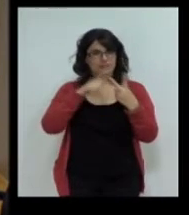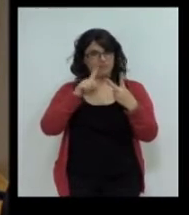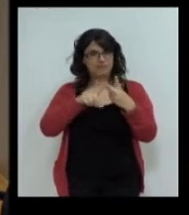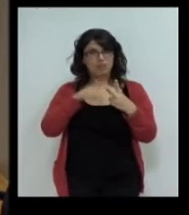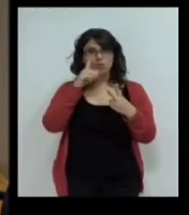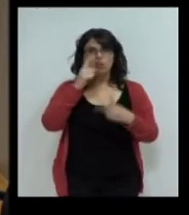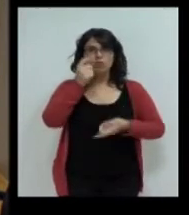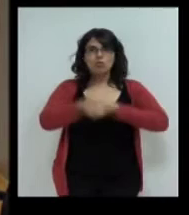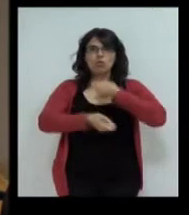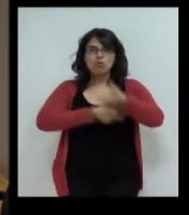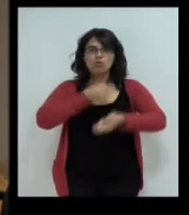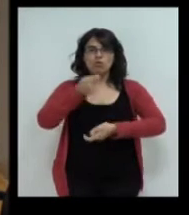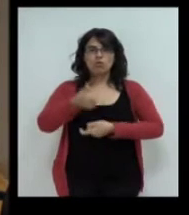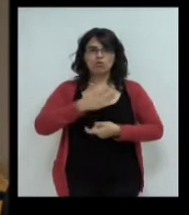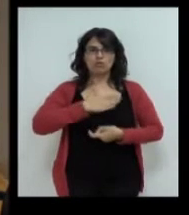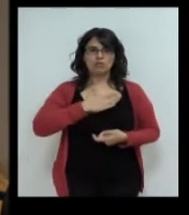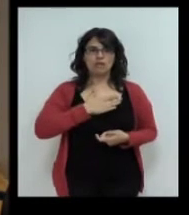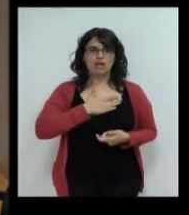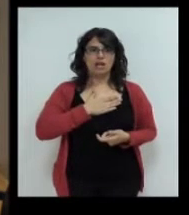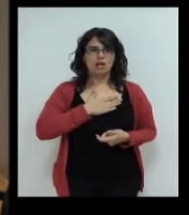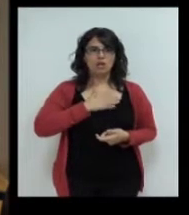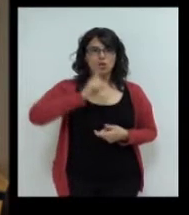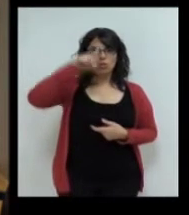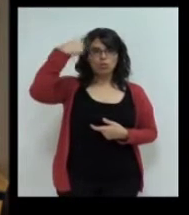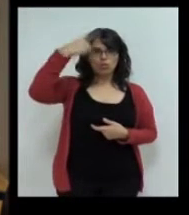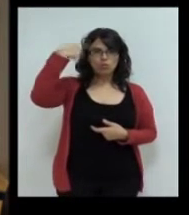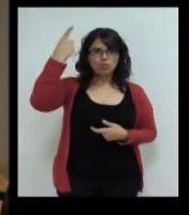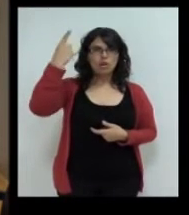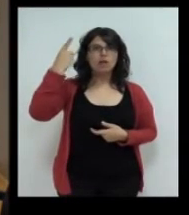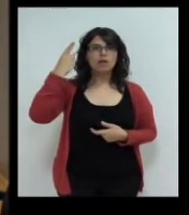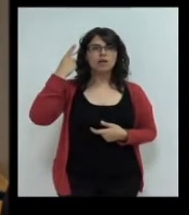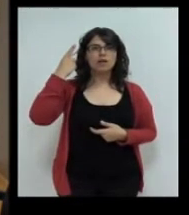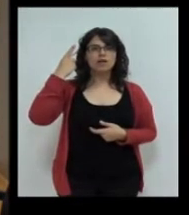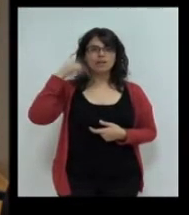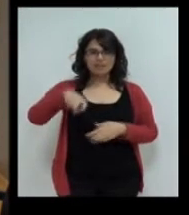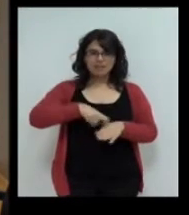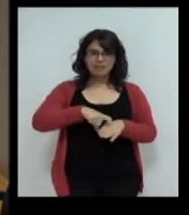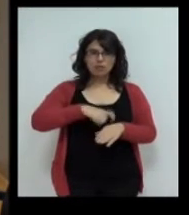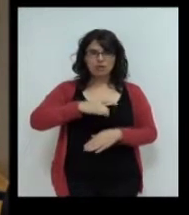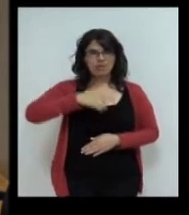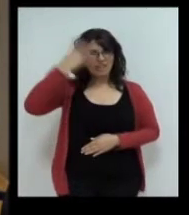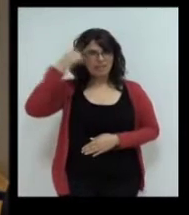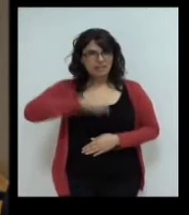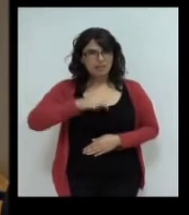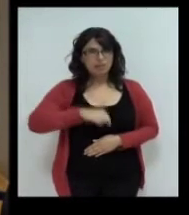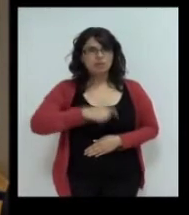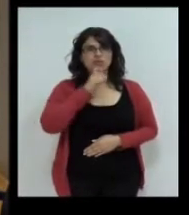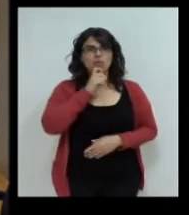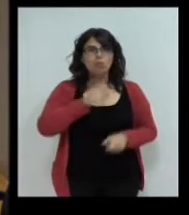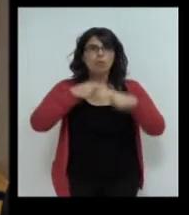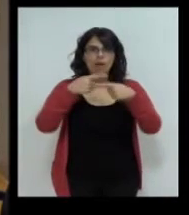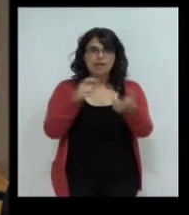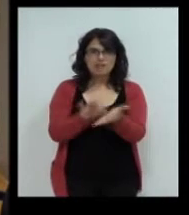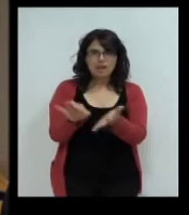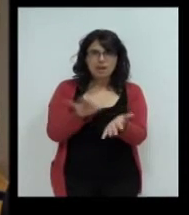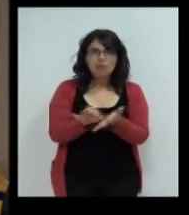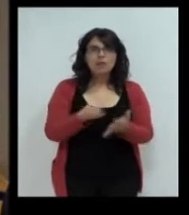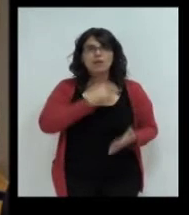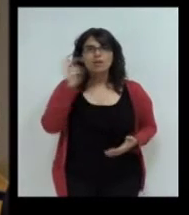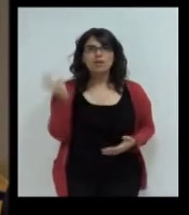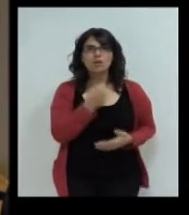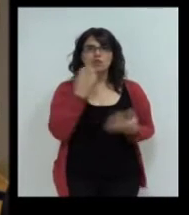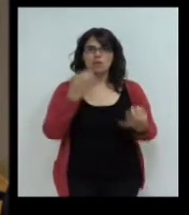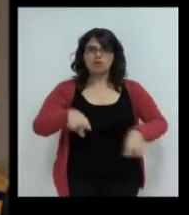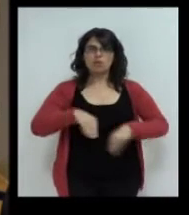nuestra propia identidad, en nuestra propia cultura, este tipo de iniciativas, de cómo se prestan los servicios, los vamos asumiendo de forma